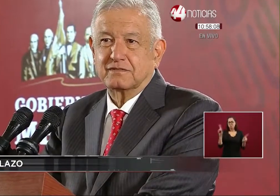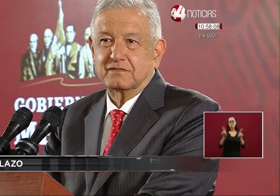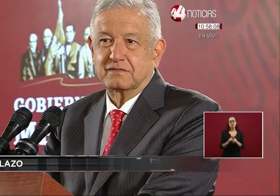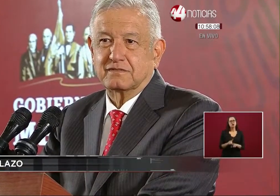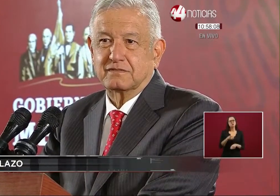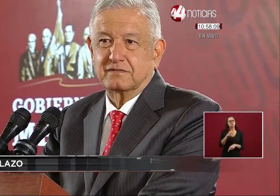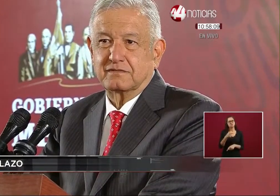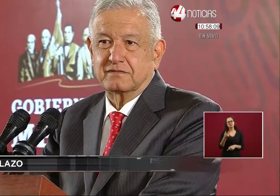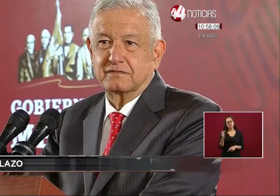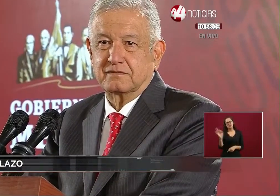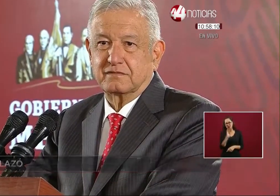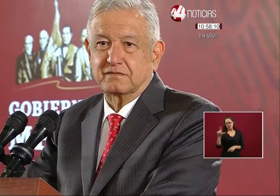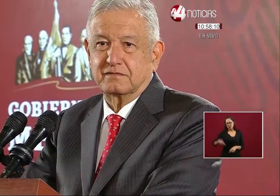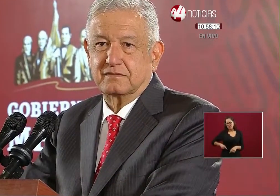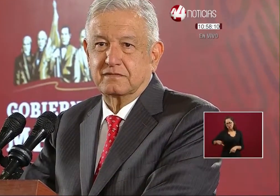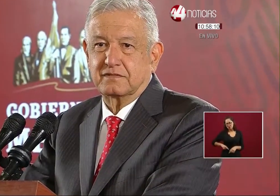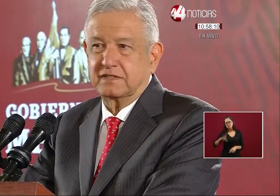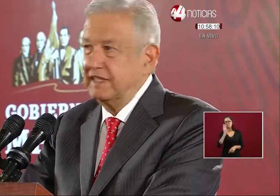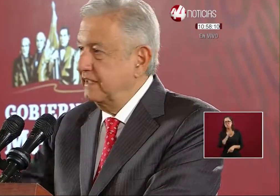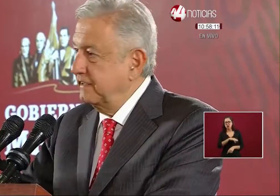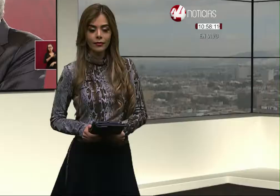alma.